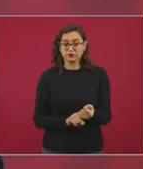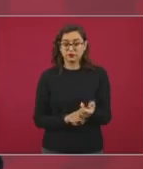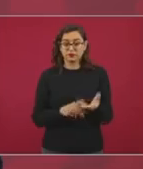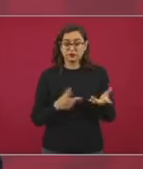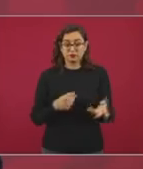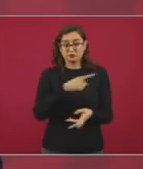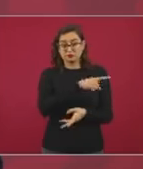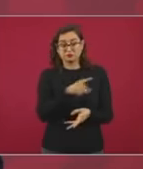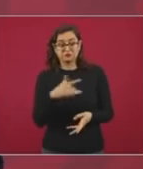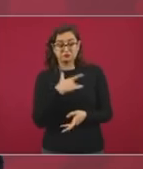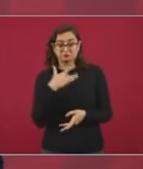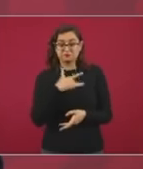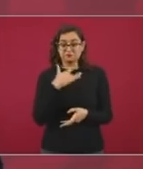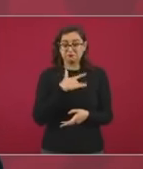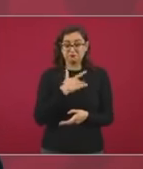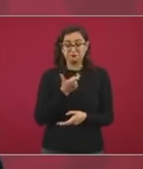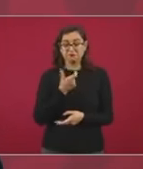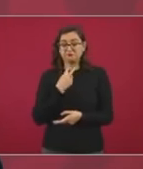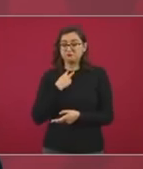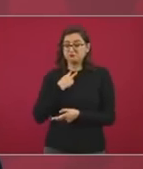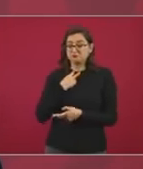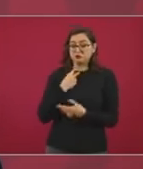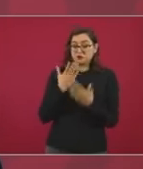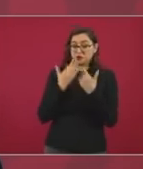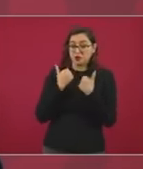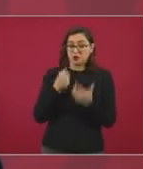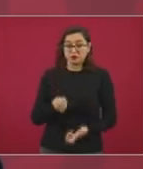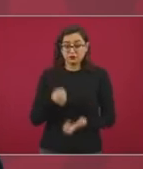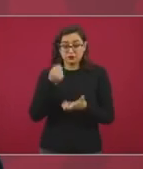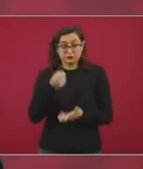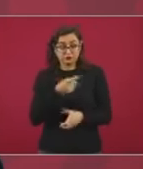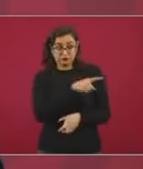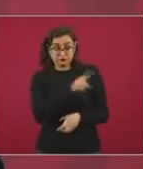aseguran que no tienen recursos,